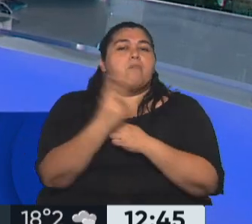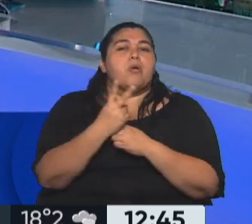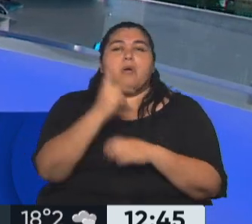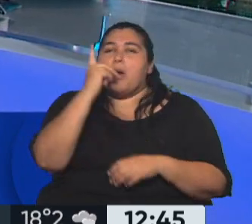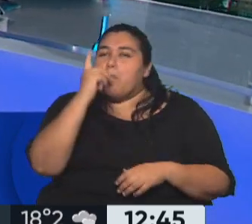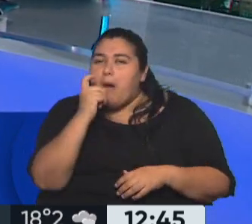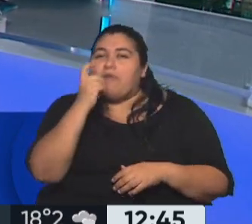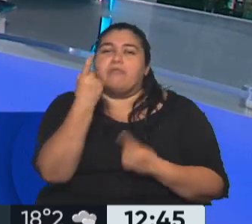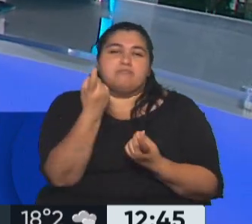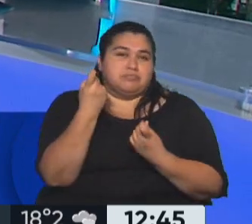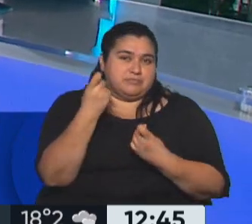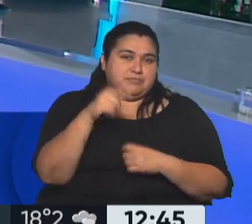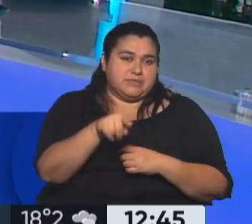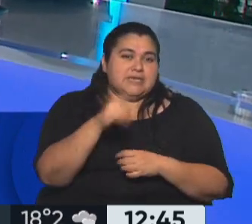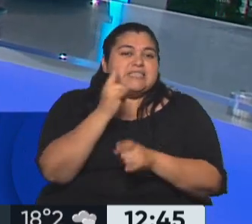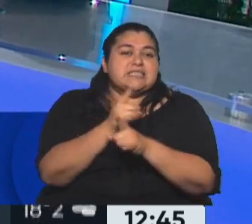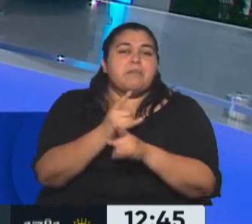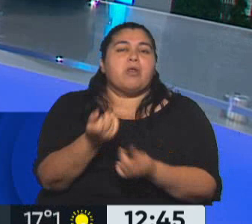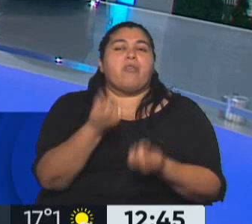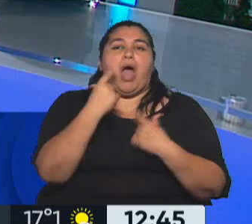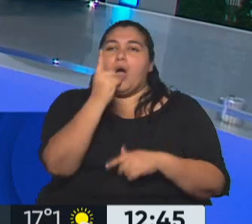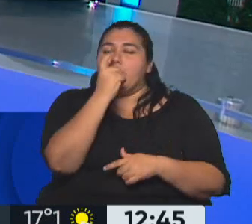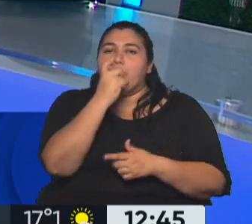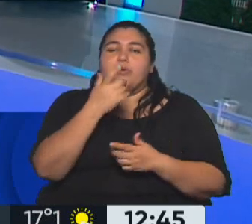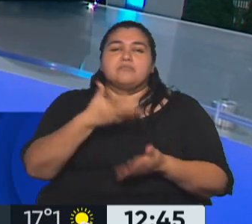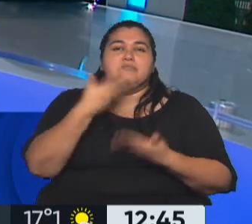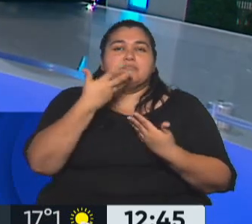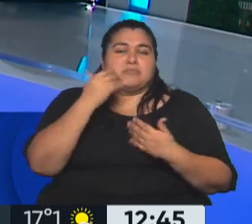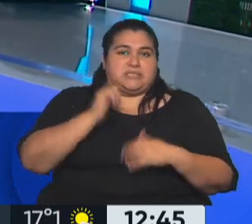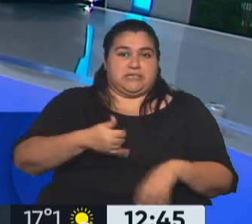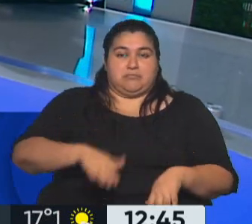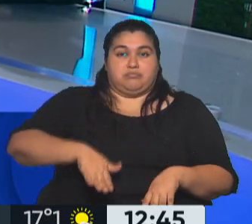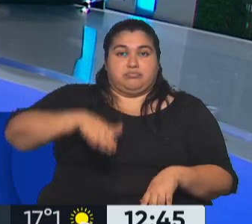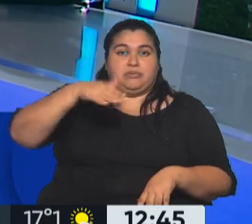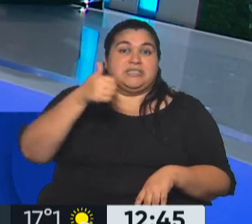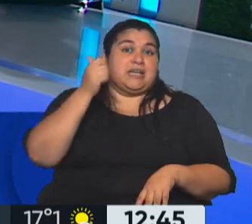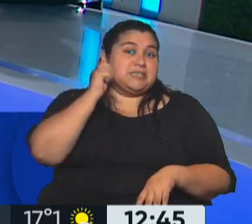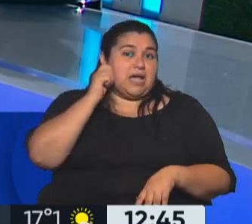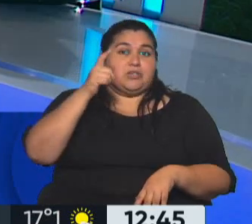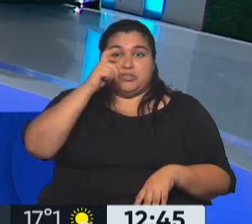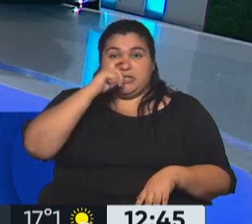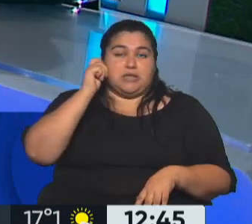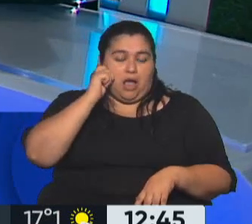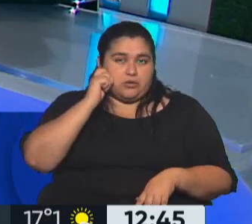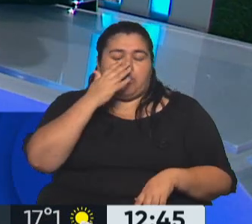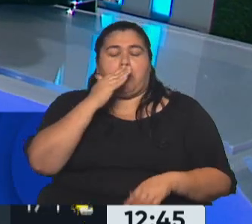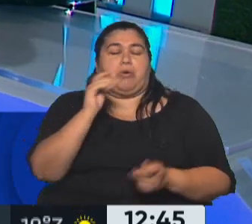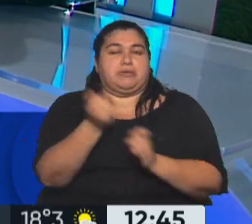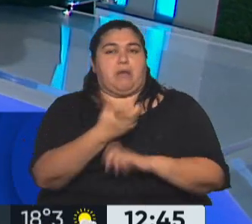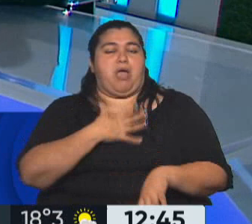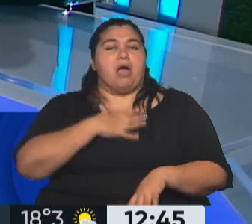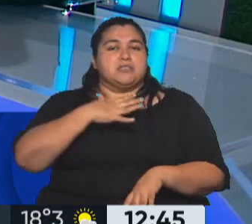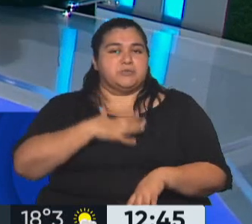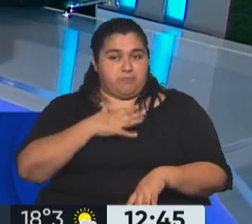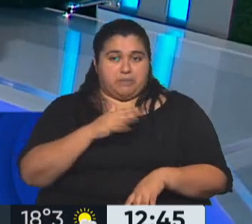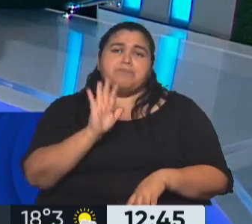y demás, que son hiperreactivos bronquiales hasta los 6 años, 7, si siguen, después ya serán asmáticos, ¿no? Sí, igual